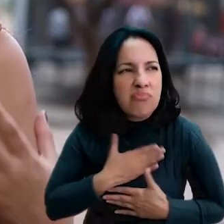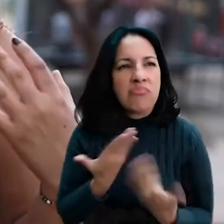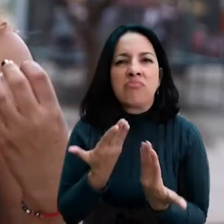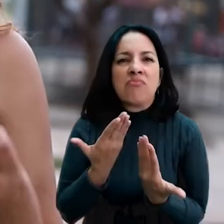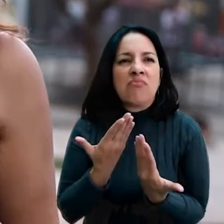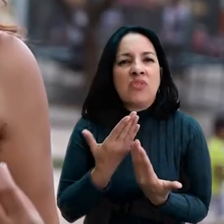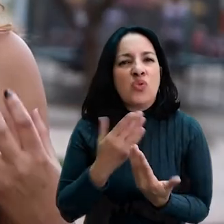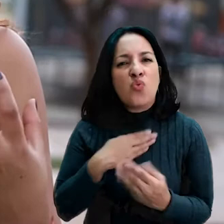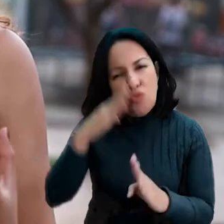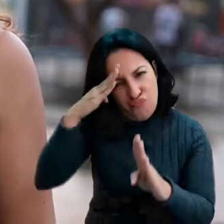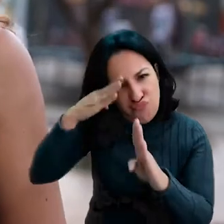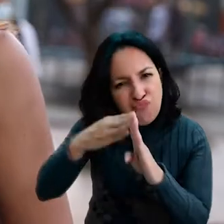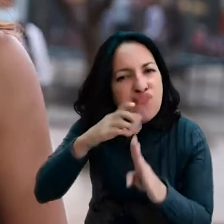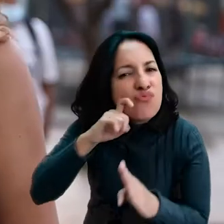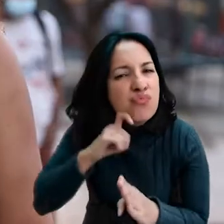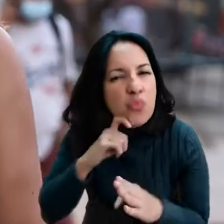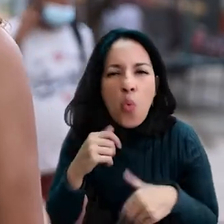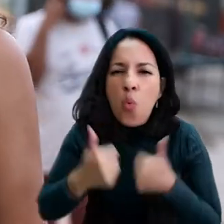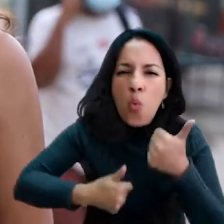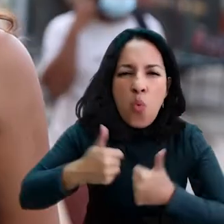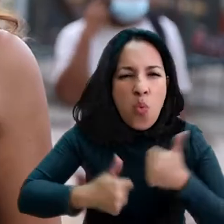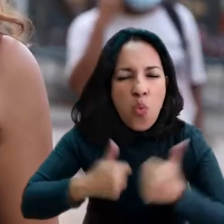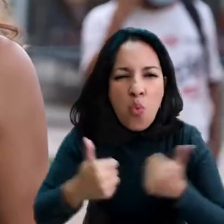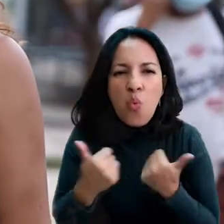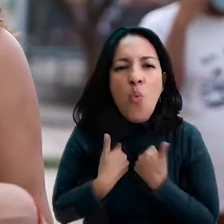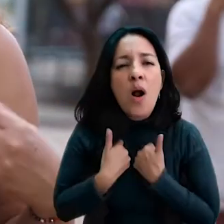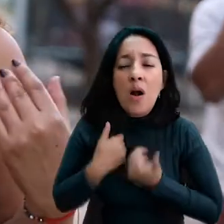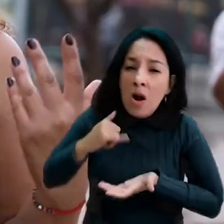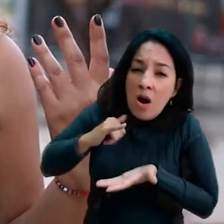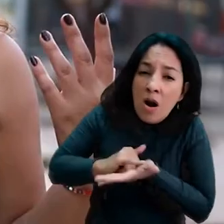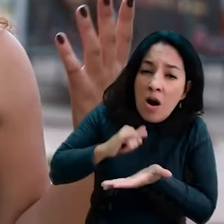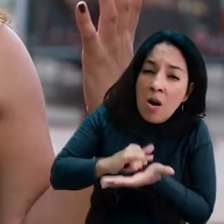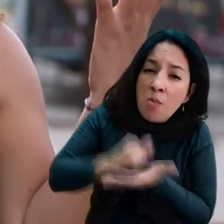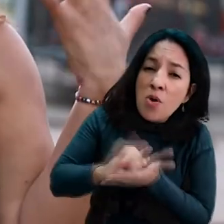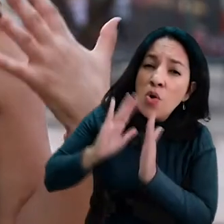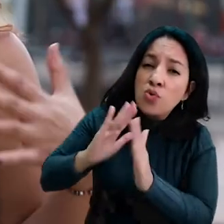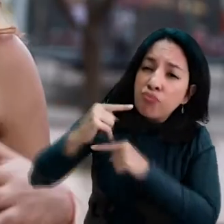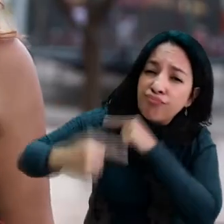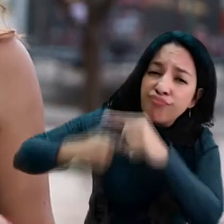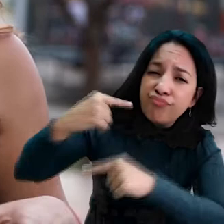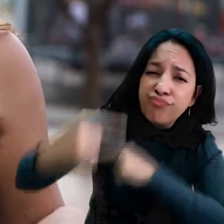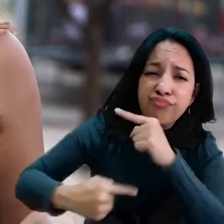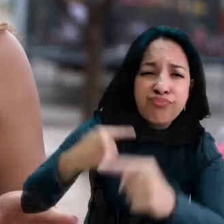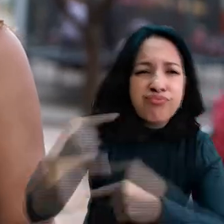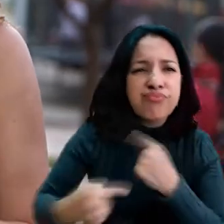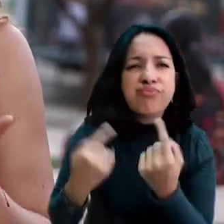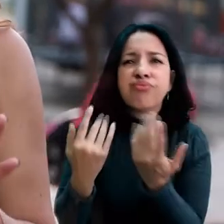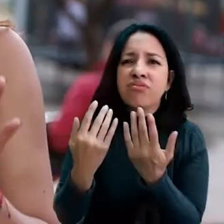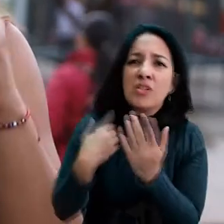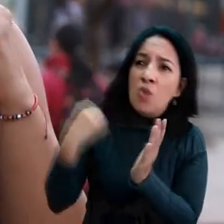soltar desde nuestro cuerpo, entre nuestros gustos, nuestros intereses, nuestra orientación